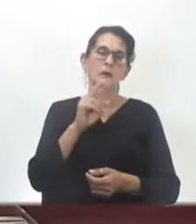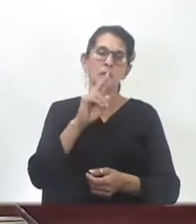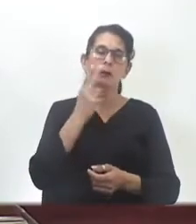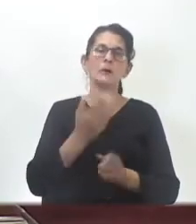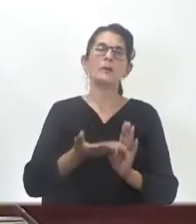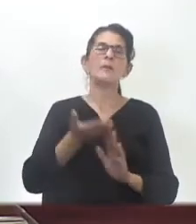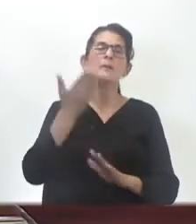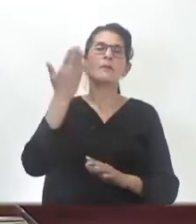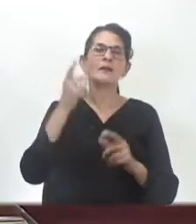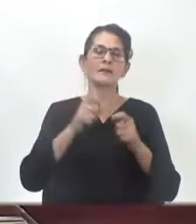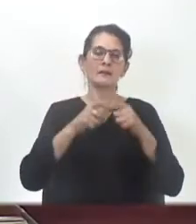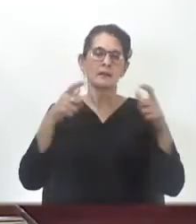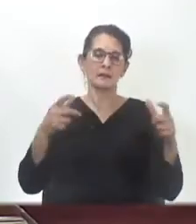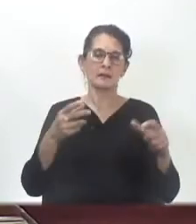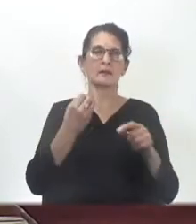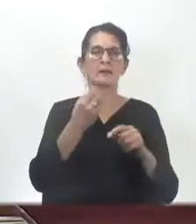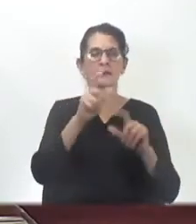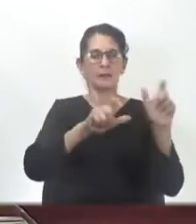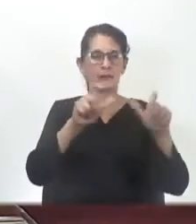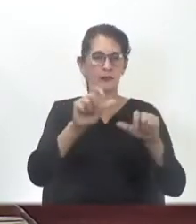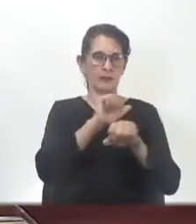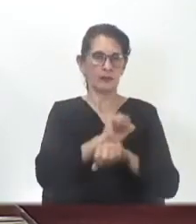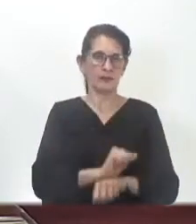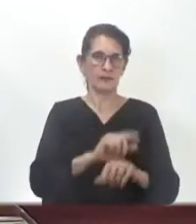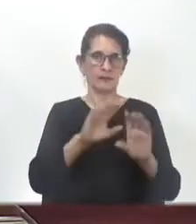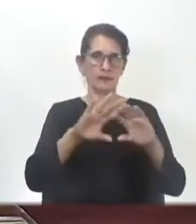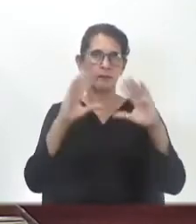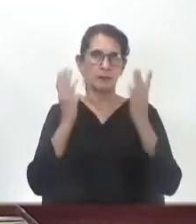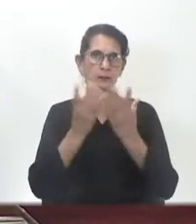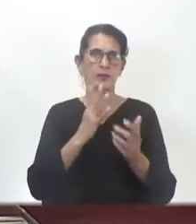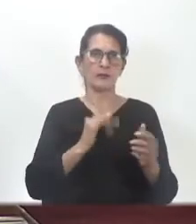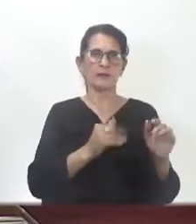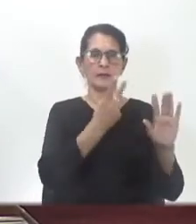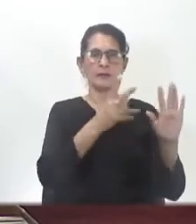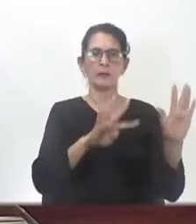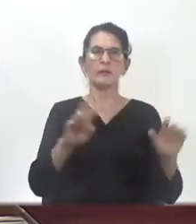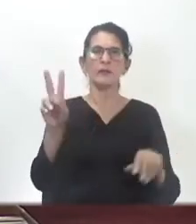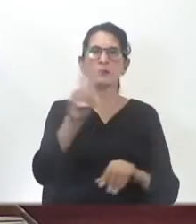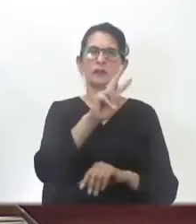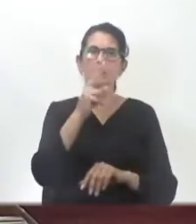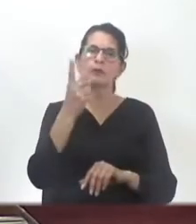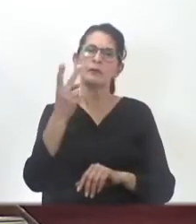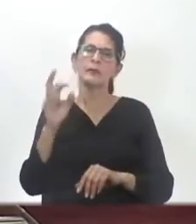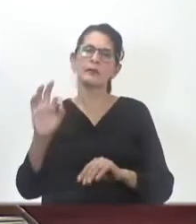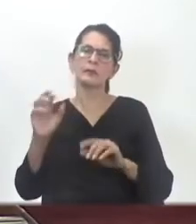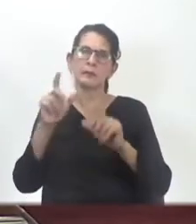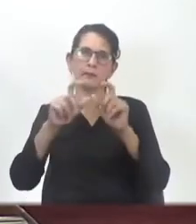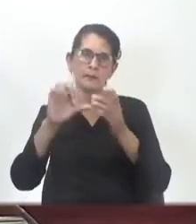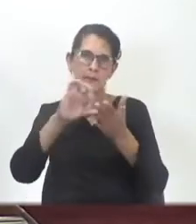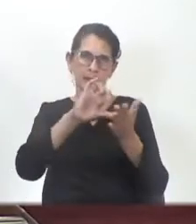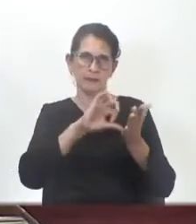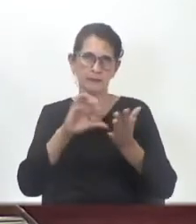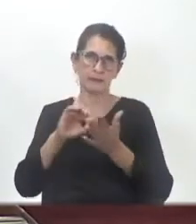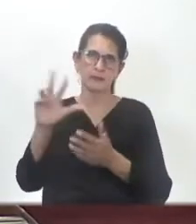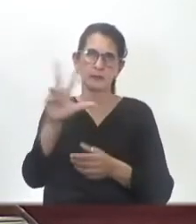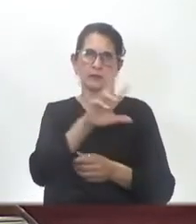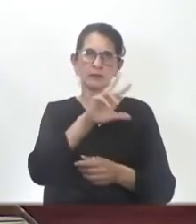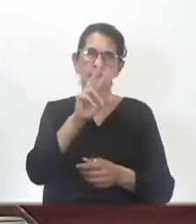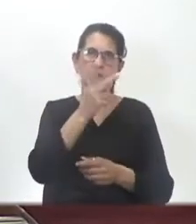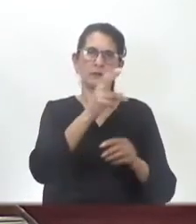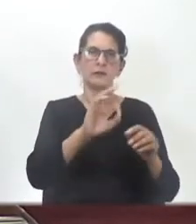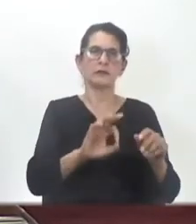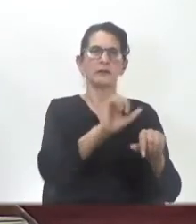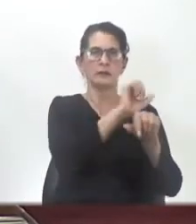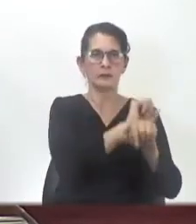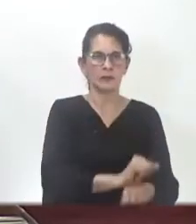más altos índices de personas privadas de libertad en el mundo. Ocupa el lugar 29 entre 220 países, con 379 privados de libertad cada